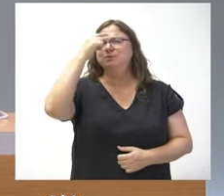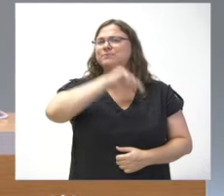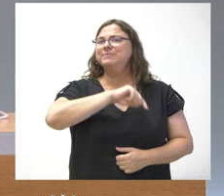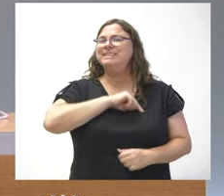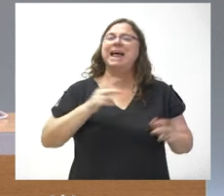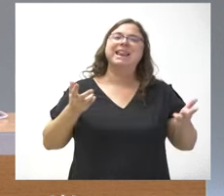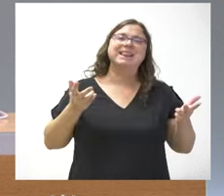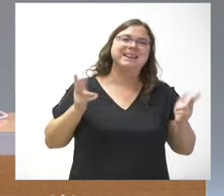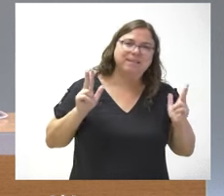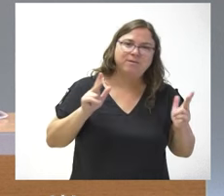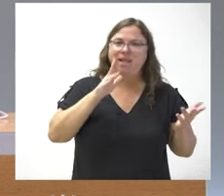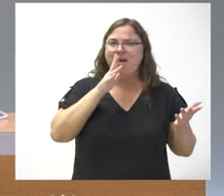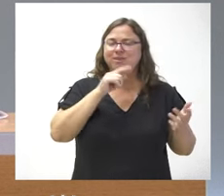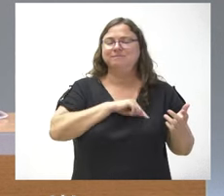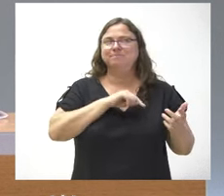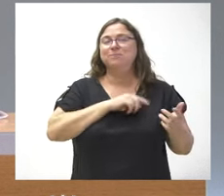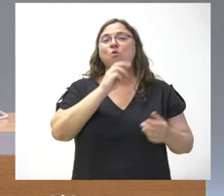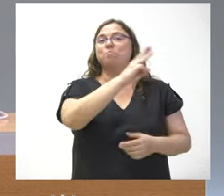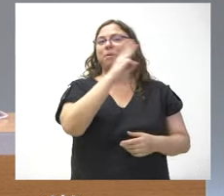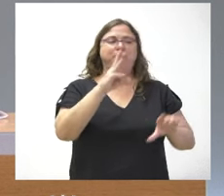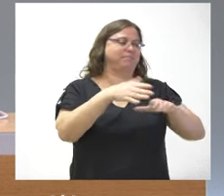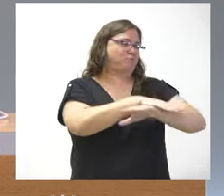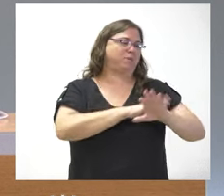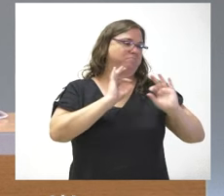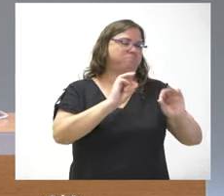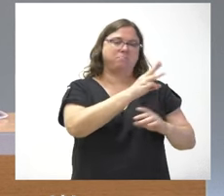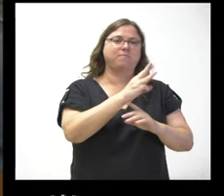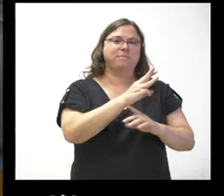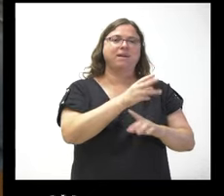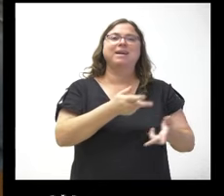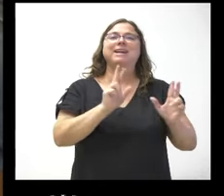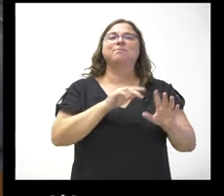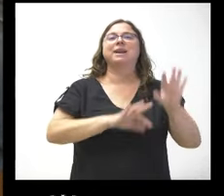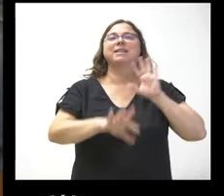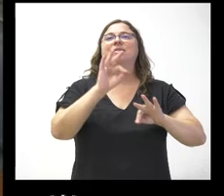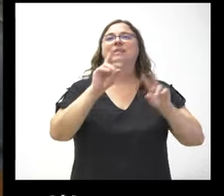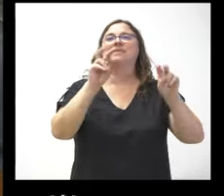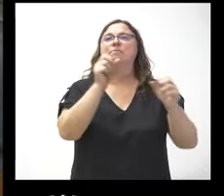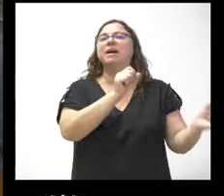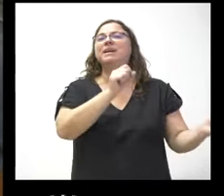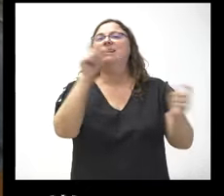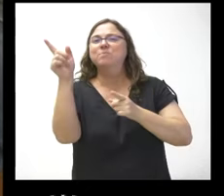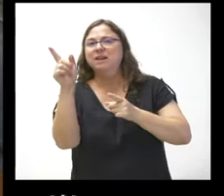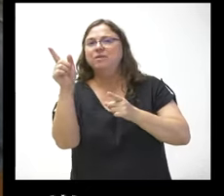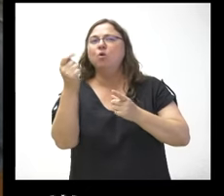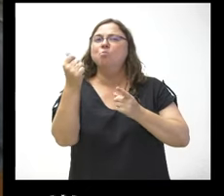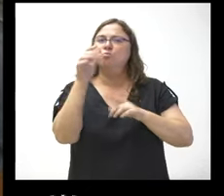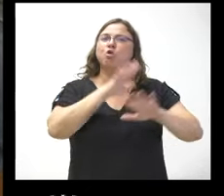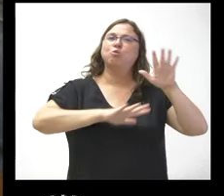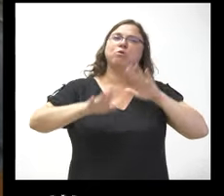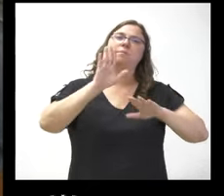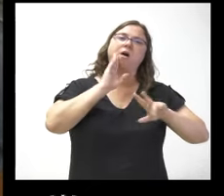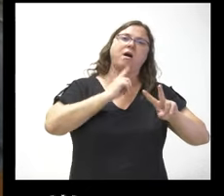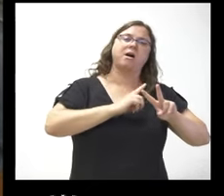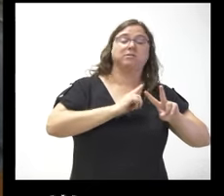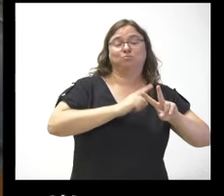liberados ahora con solo el PP en el gobierno regional para decidir sobre cuestiones como la inmigración que siempre fueron muy muy polémicas con sus socio con